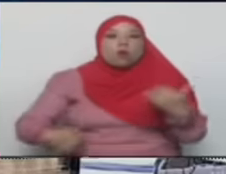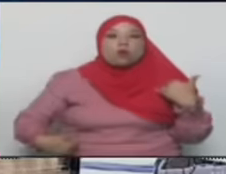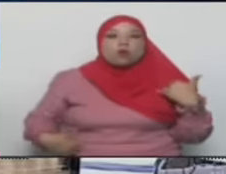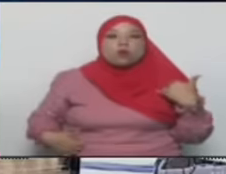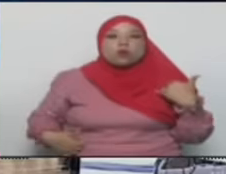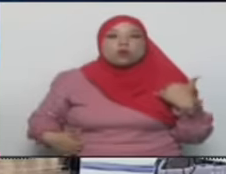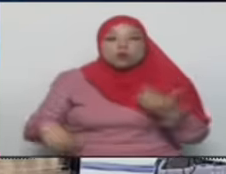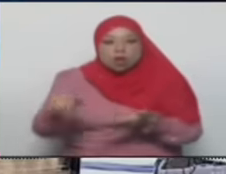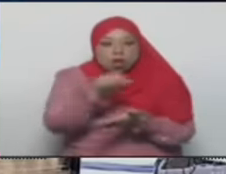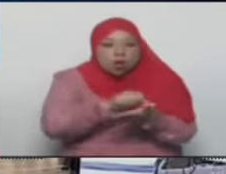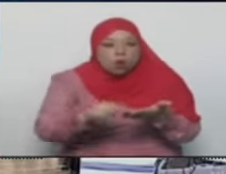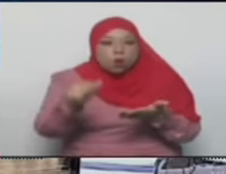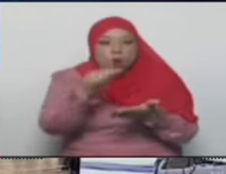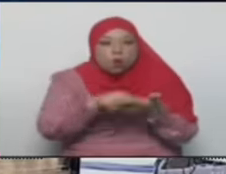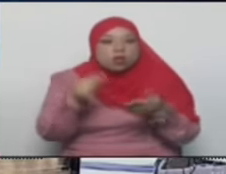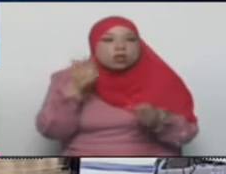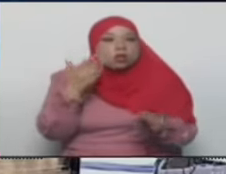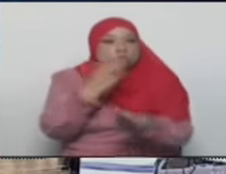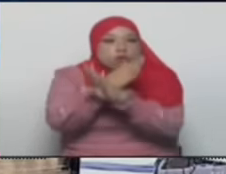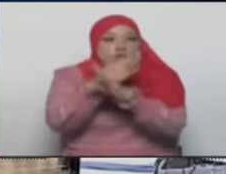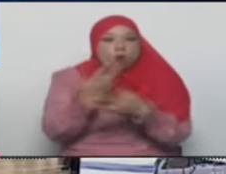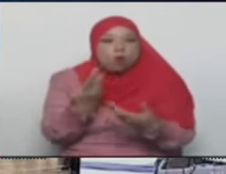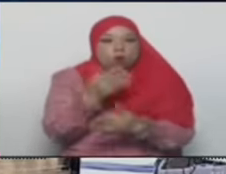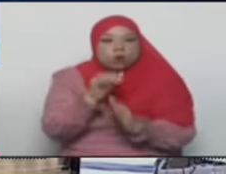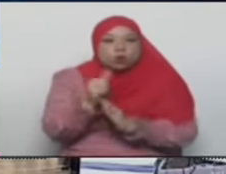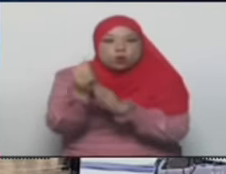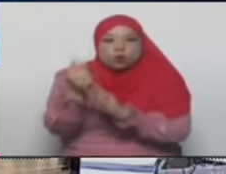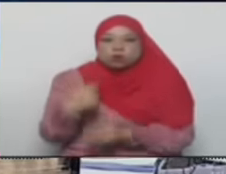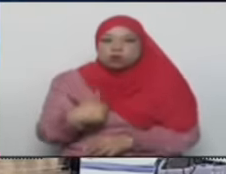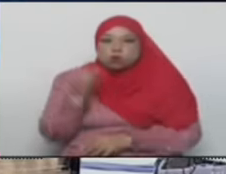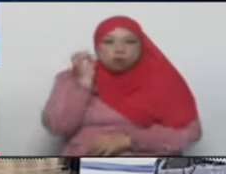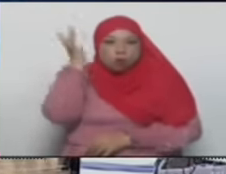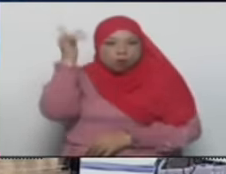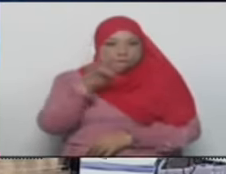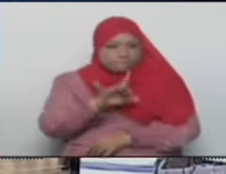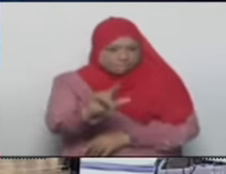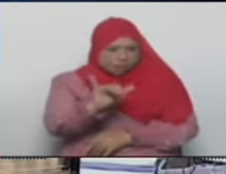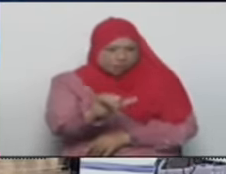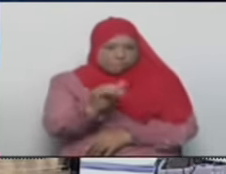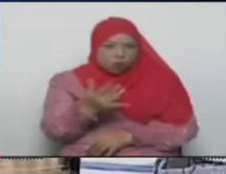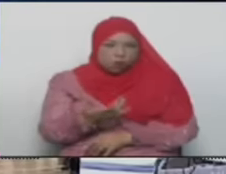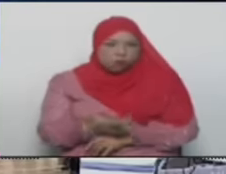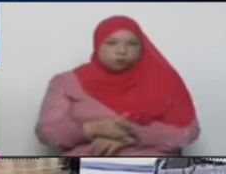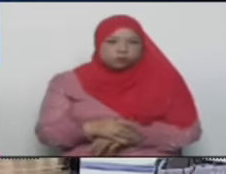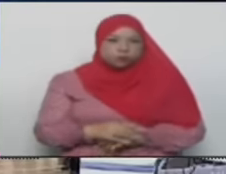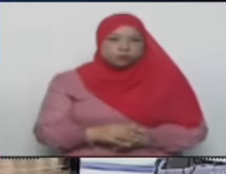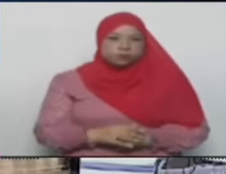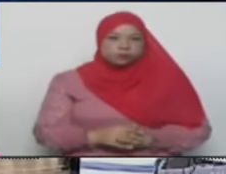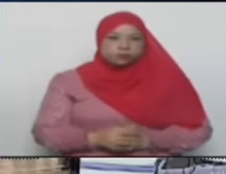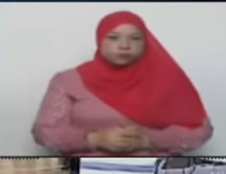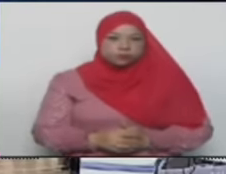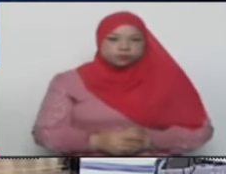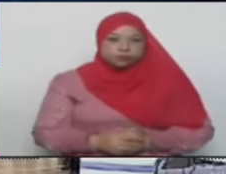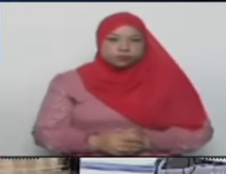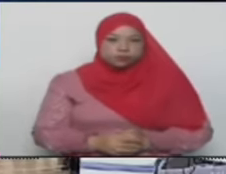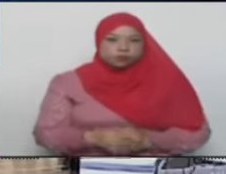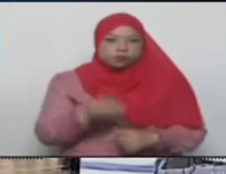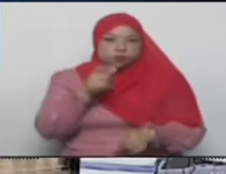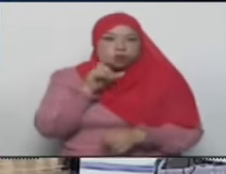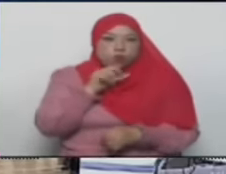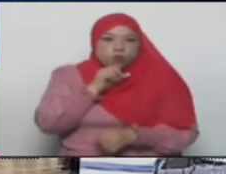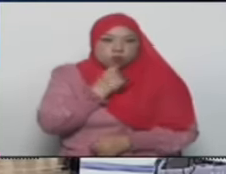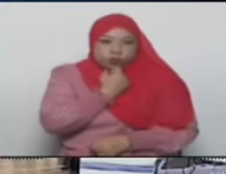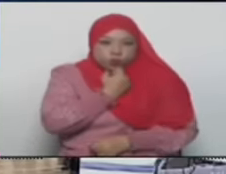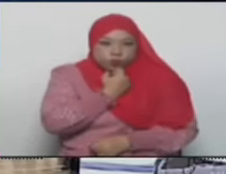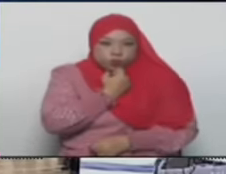Lo escribió, compadre. No lo estoy inventando, lo dijo él. Y lo tenían encapillado.